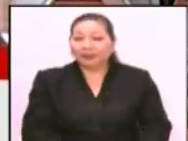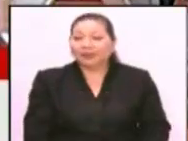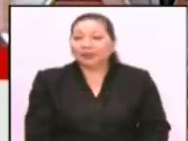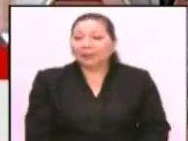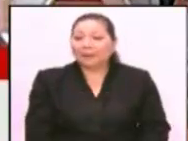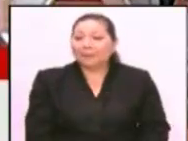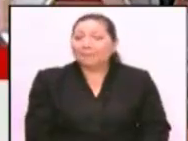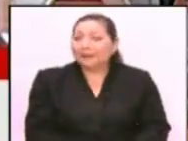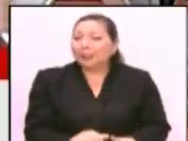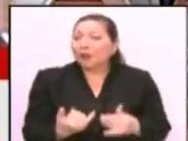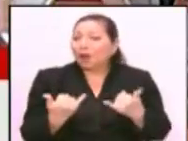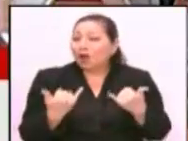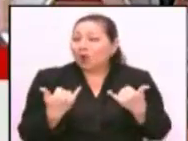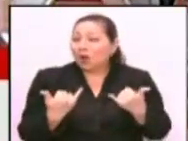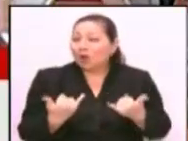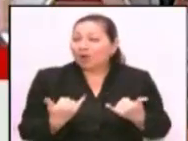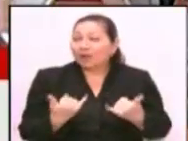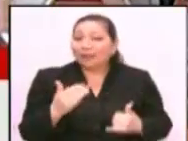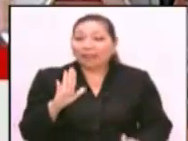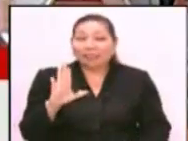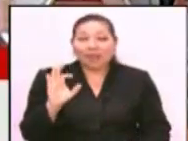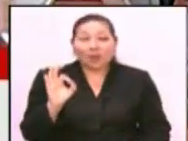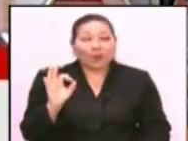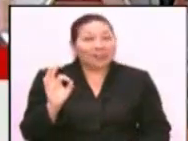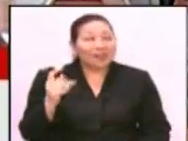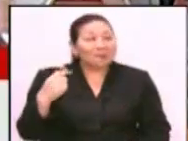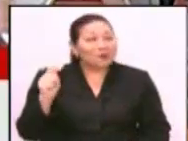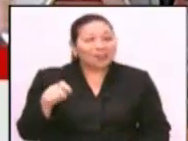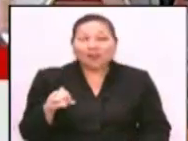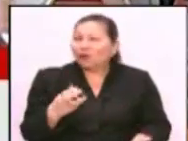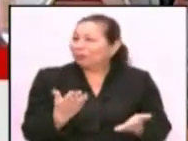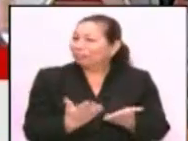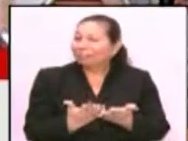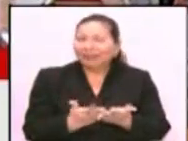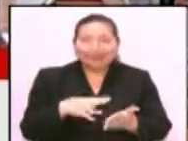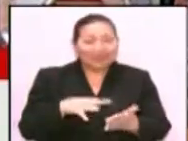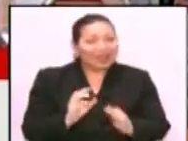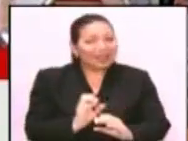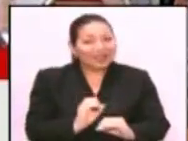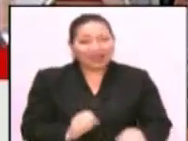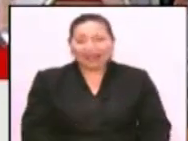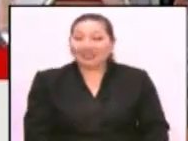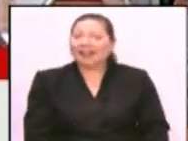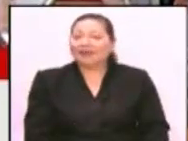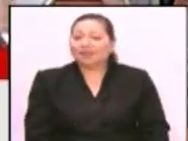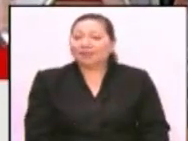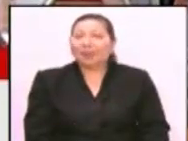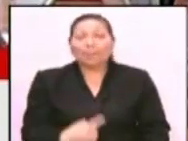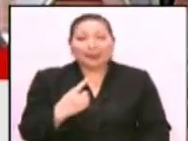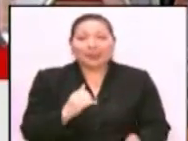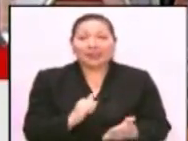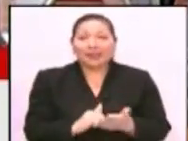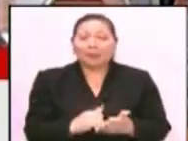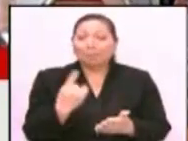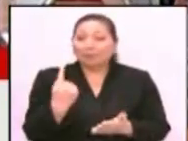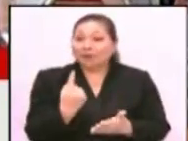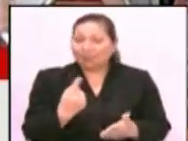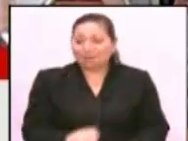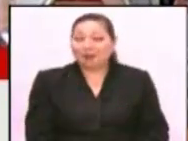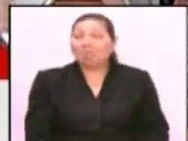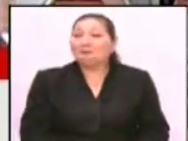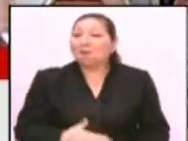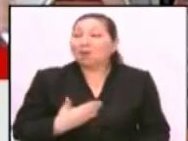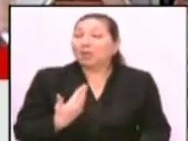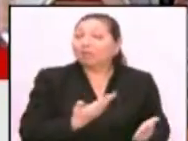pero hoy día el 50% no trabaja ni estudia. Entonces creemos de que, pensamos de que un primer paso es